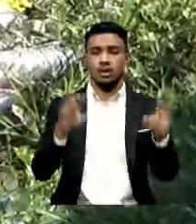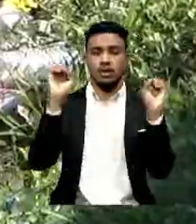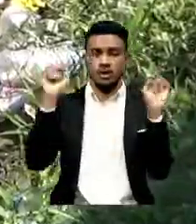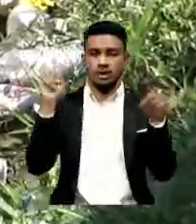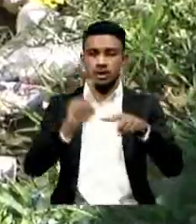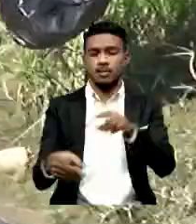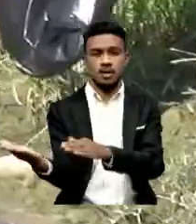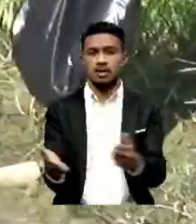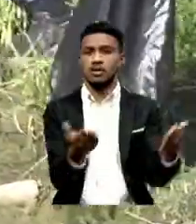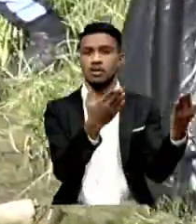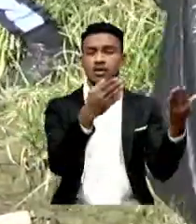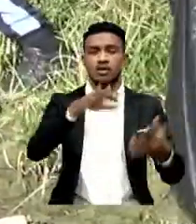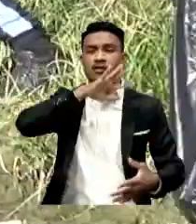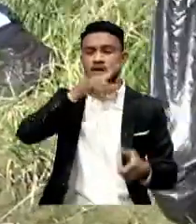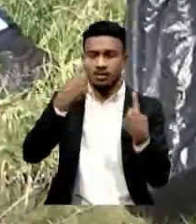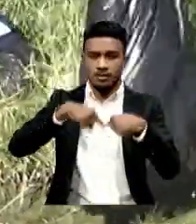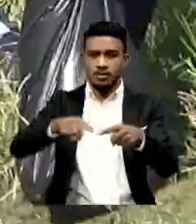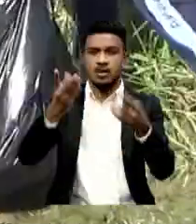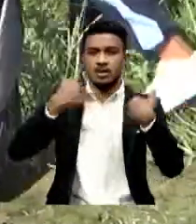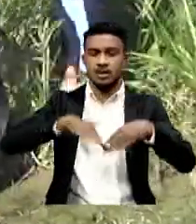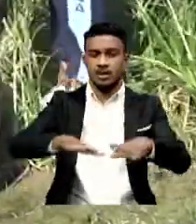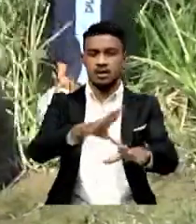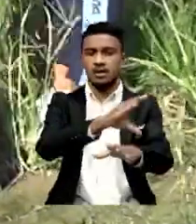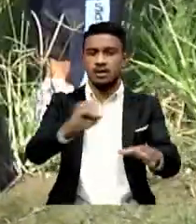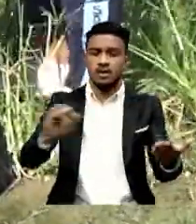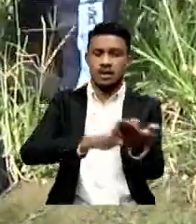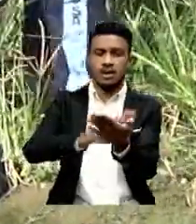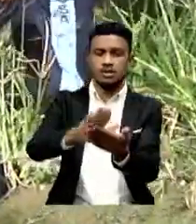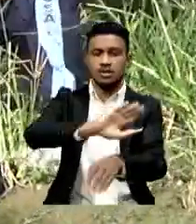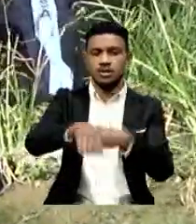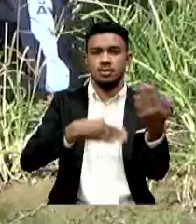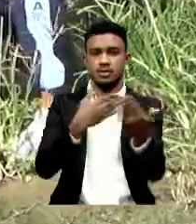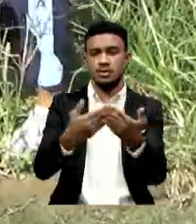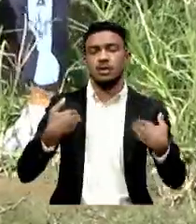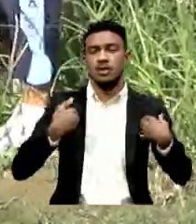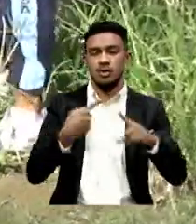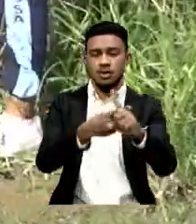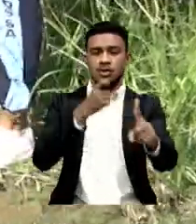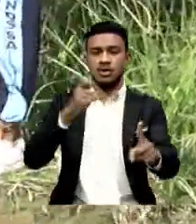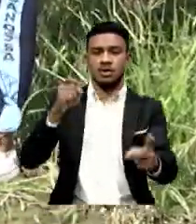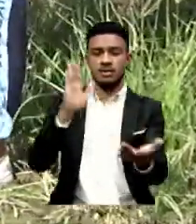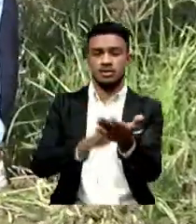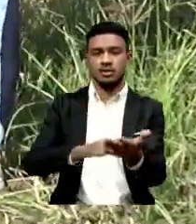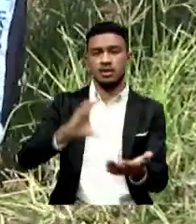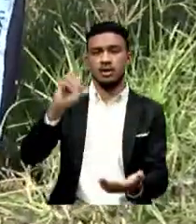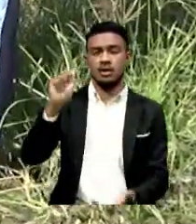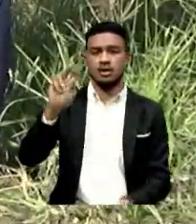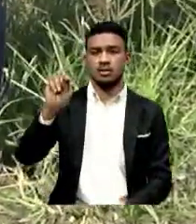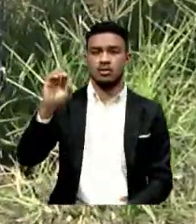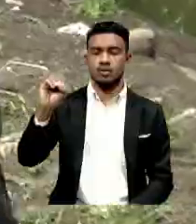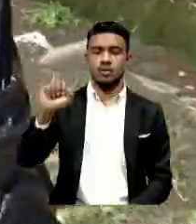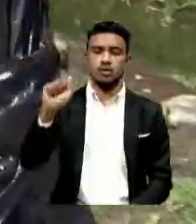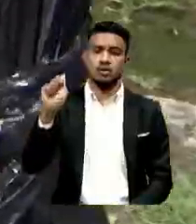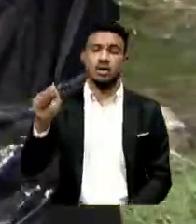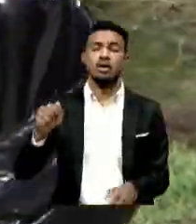tun batasi. Limpieza general es una actividad regular de la escuela canosa a tu estudiante sira bele atene moris y ambiente ne